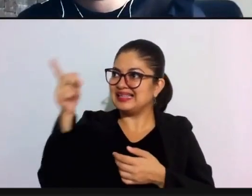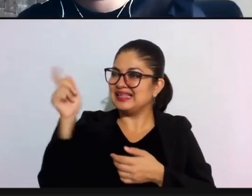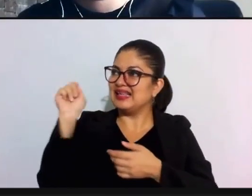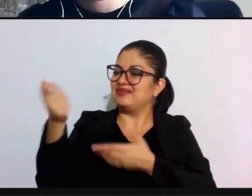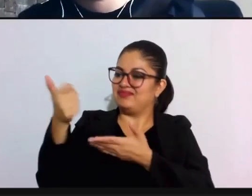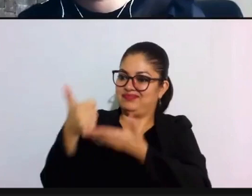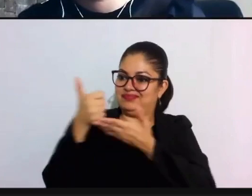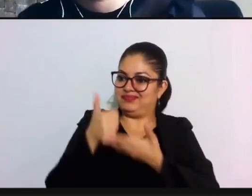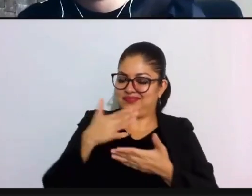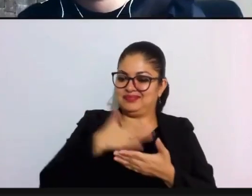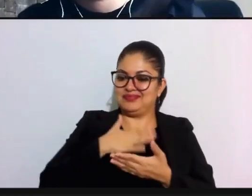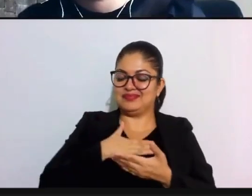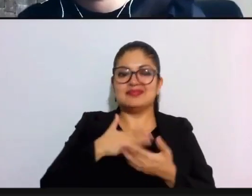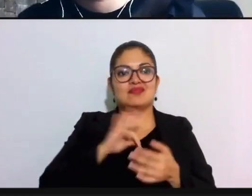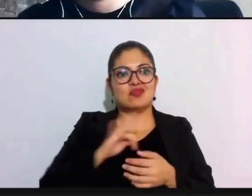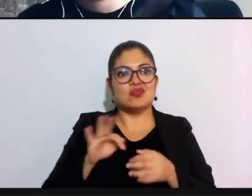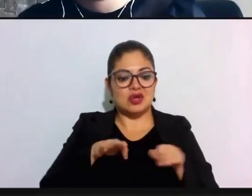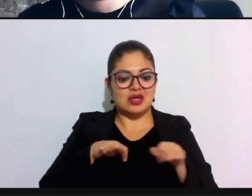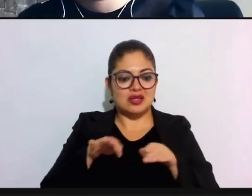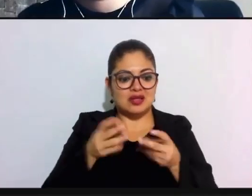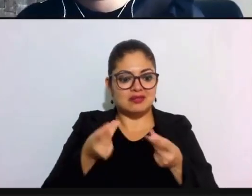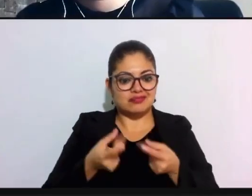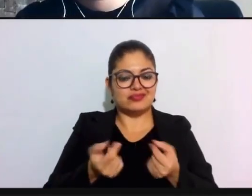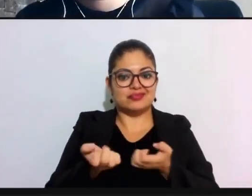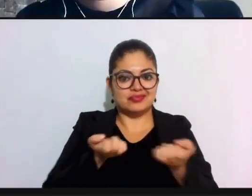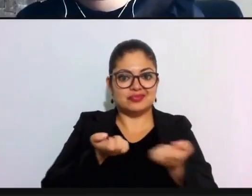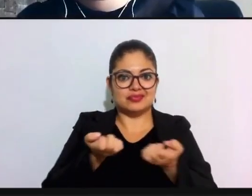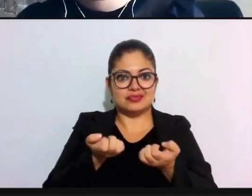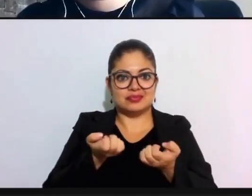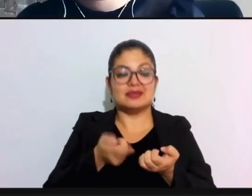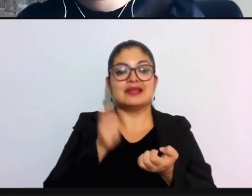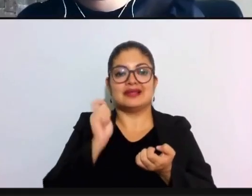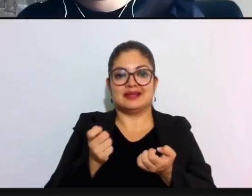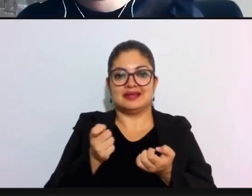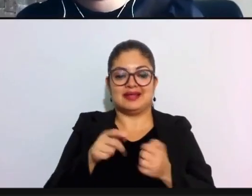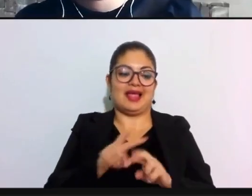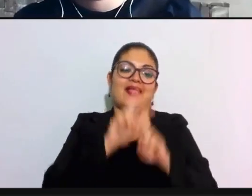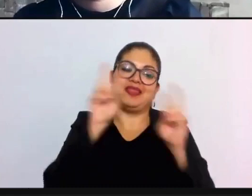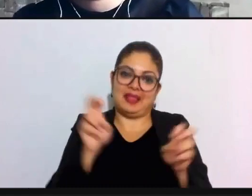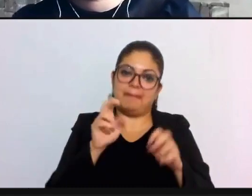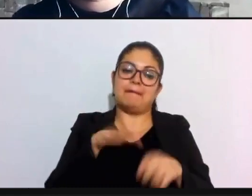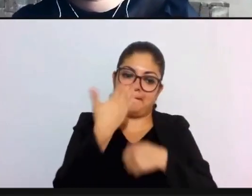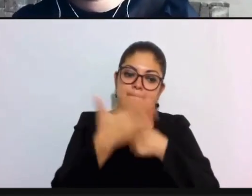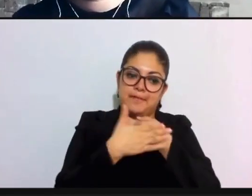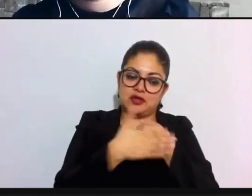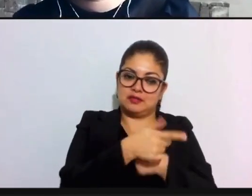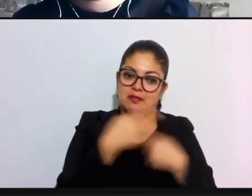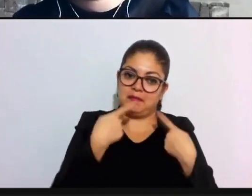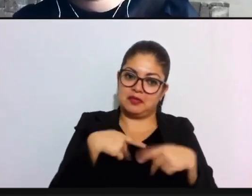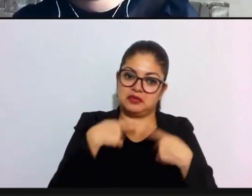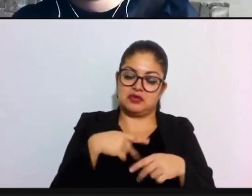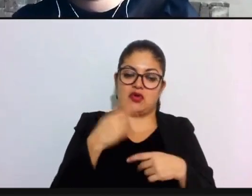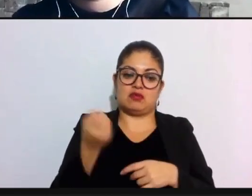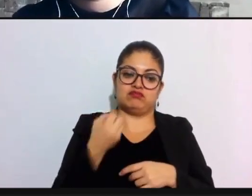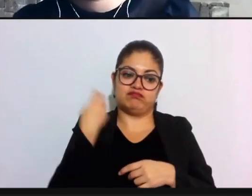física? Es un poco para hacer la conexión con el tema de nuestro siguiente ponente, quien nos va a hablar pues,